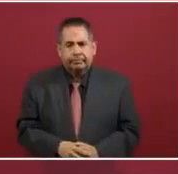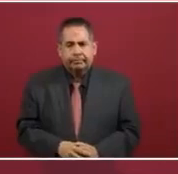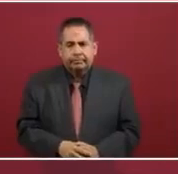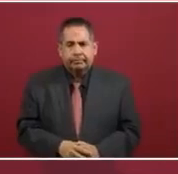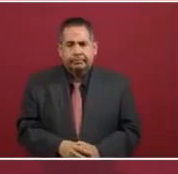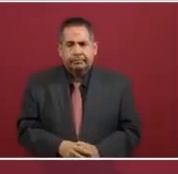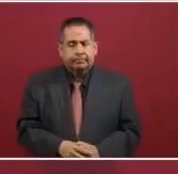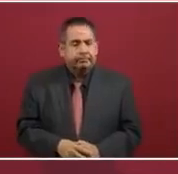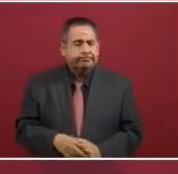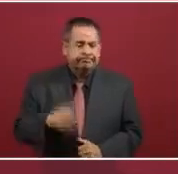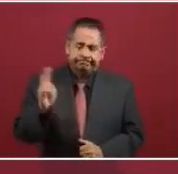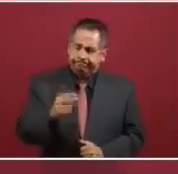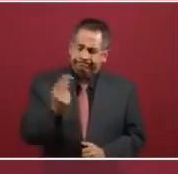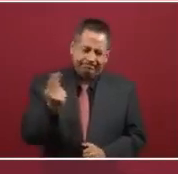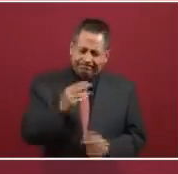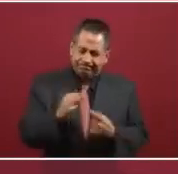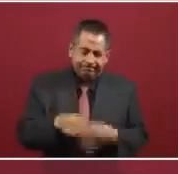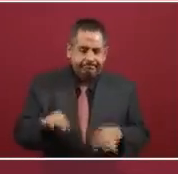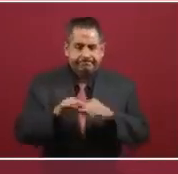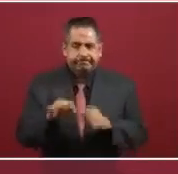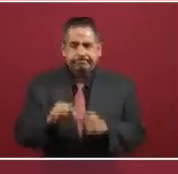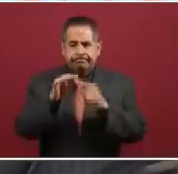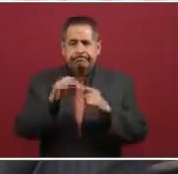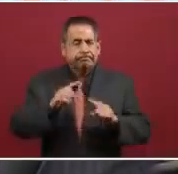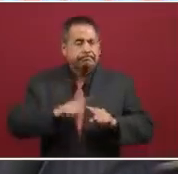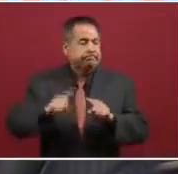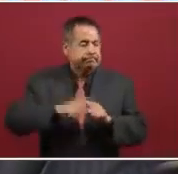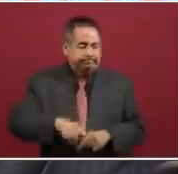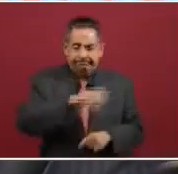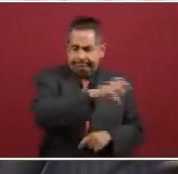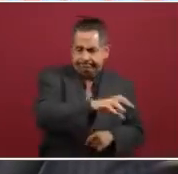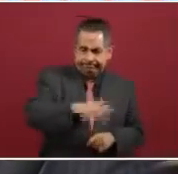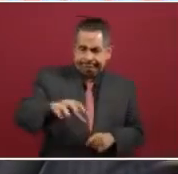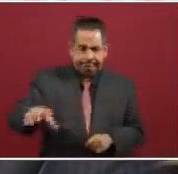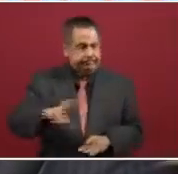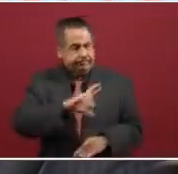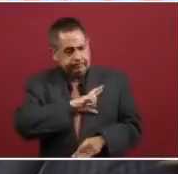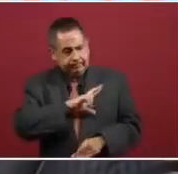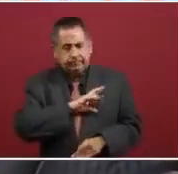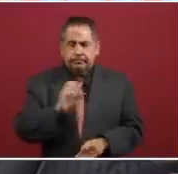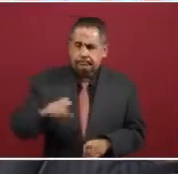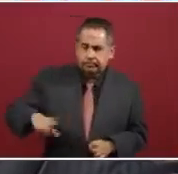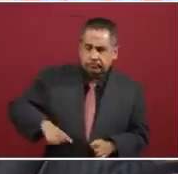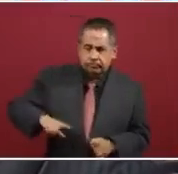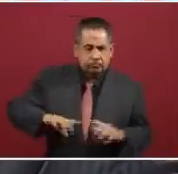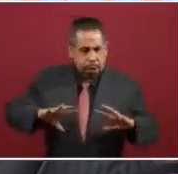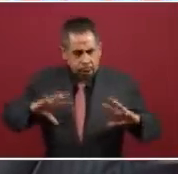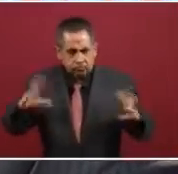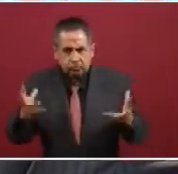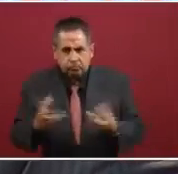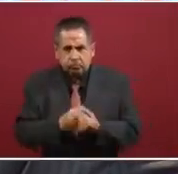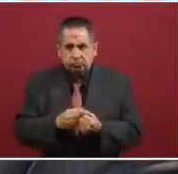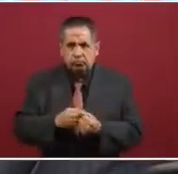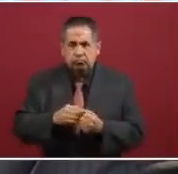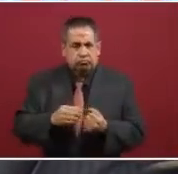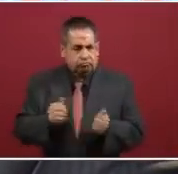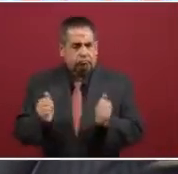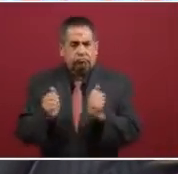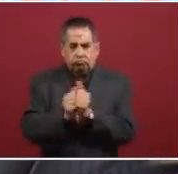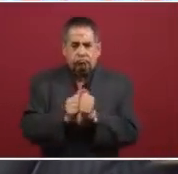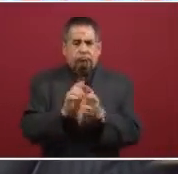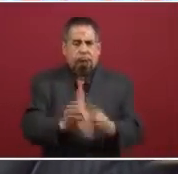Es de suma relevancia que todos los sectores, privados y públicos, nos sumemos alrededor de